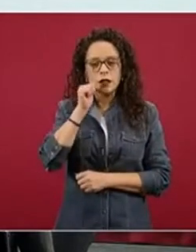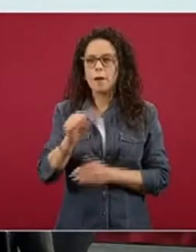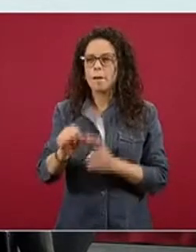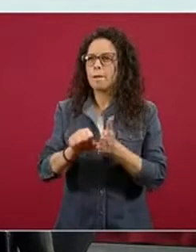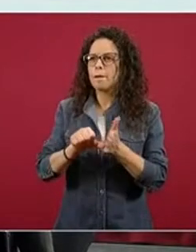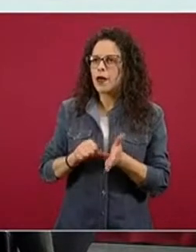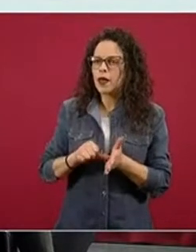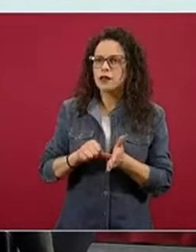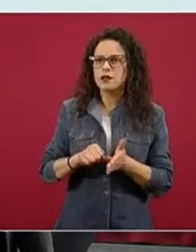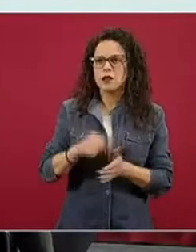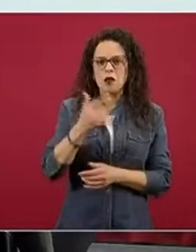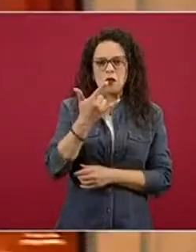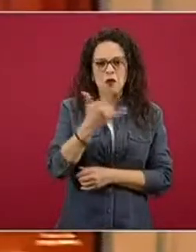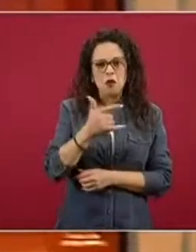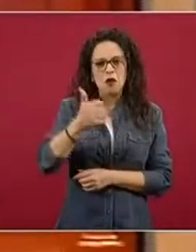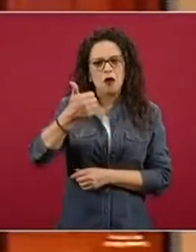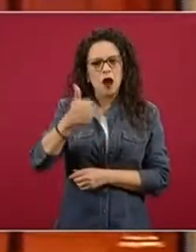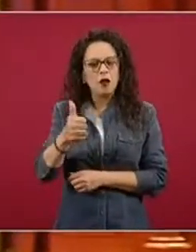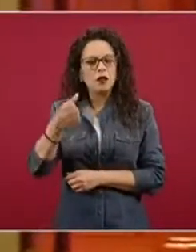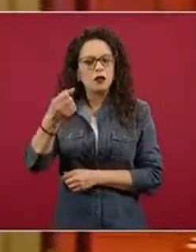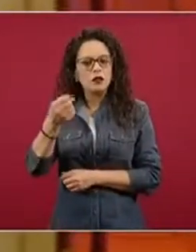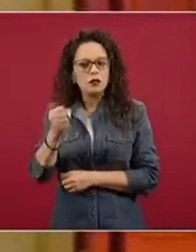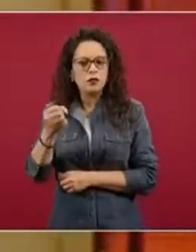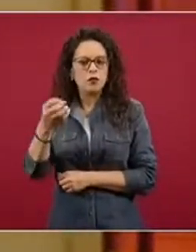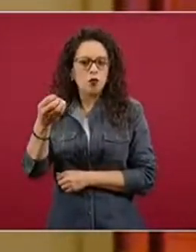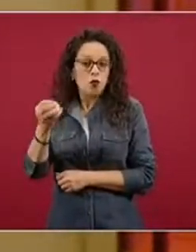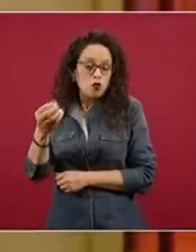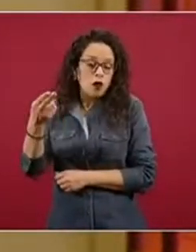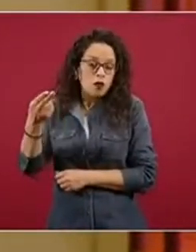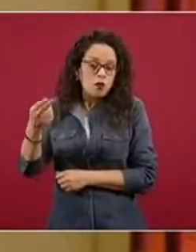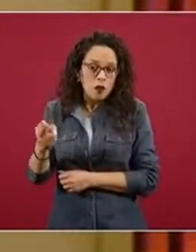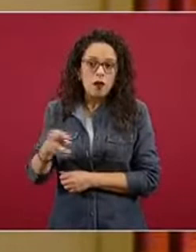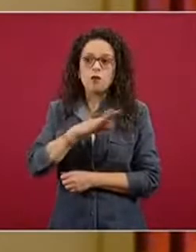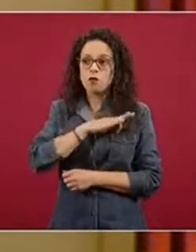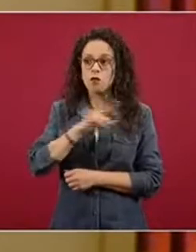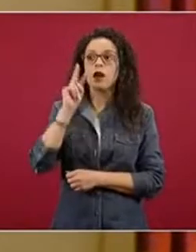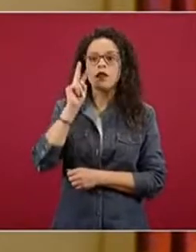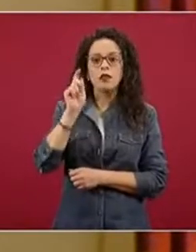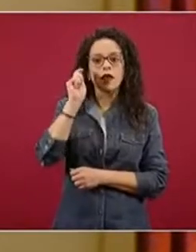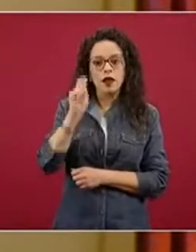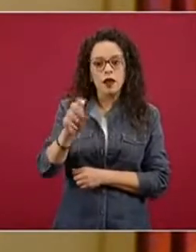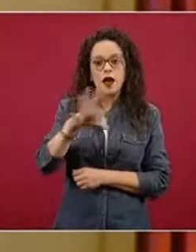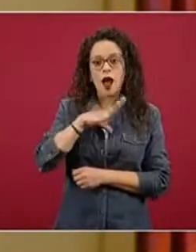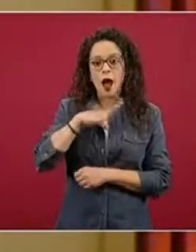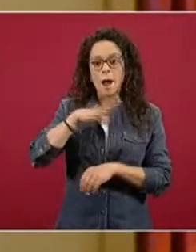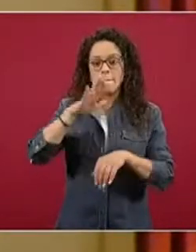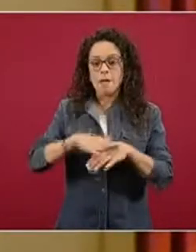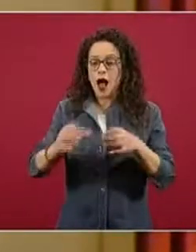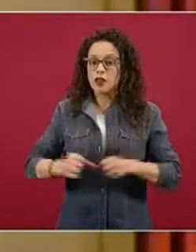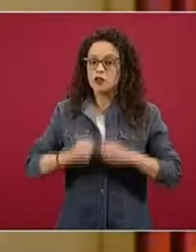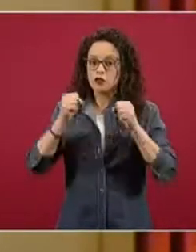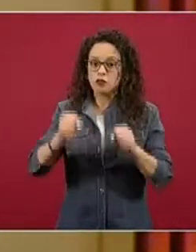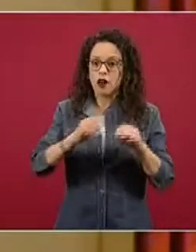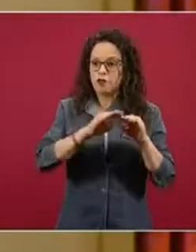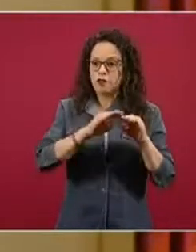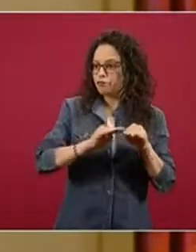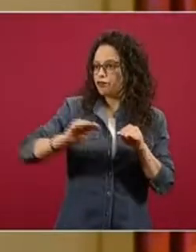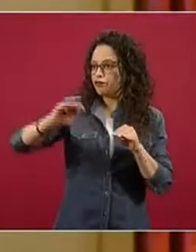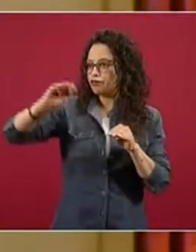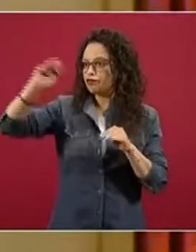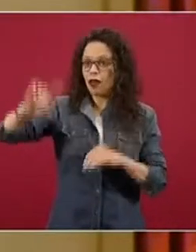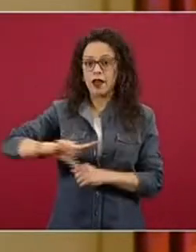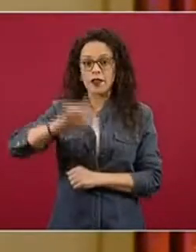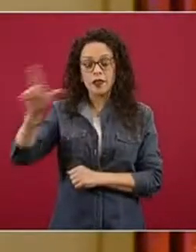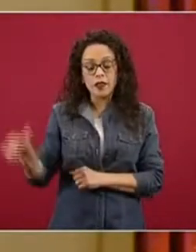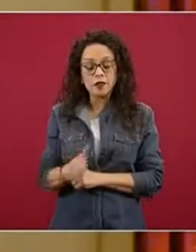julio, agosto, septiembre, octubre, noviembre, podemos ver un incremento de la curva y posteriormente en noviembre,